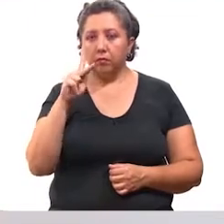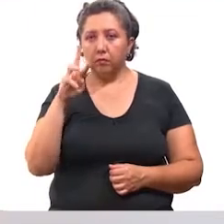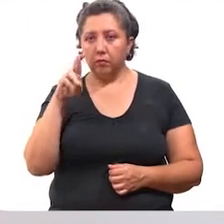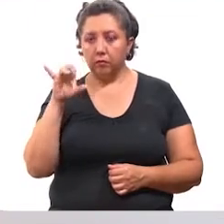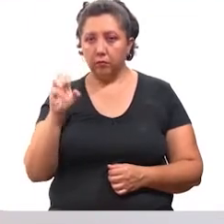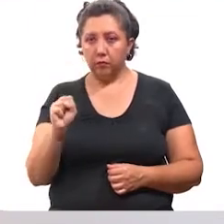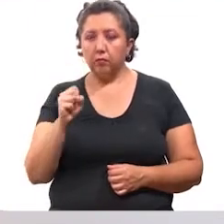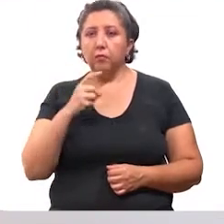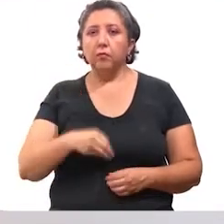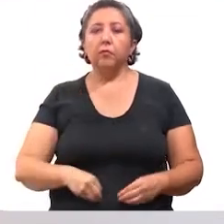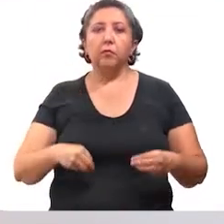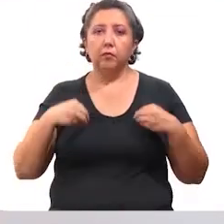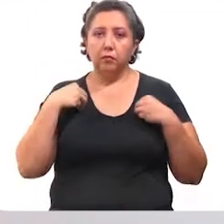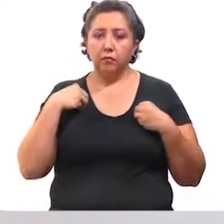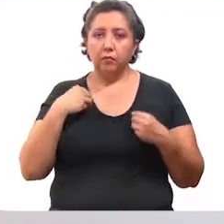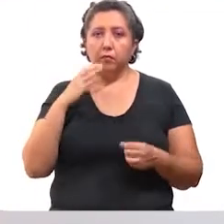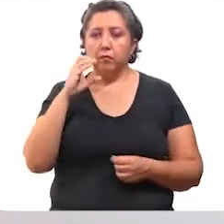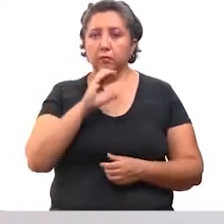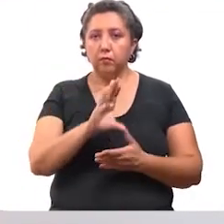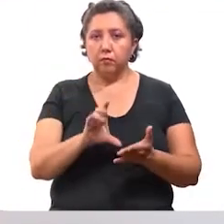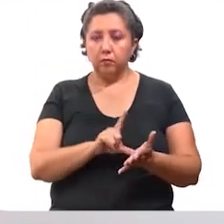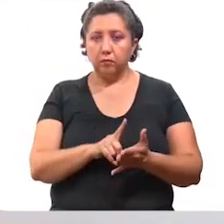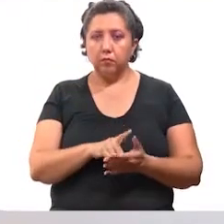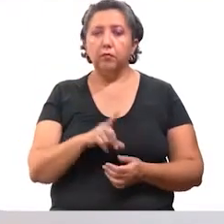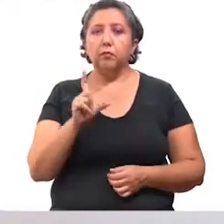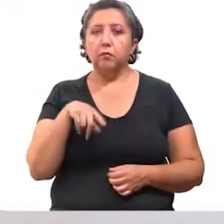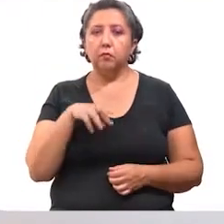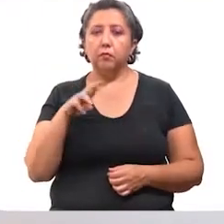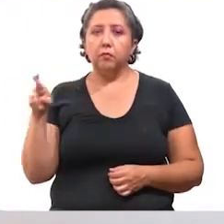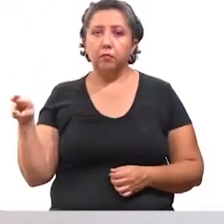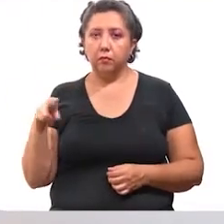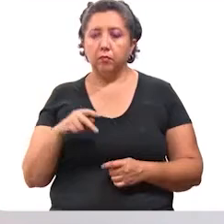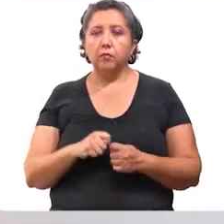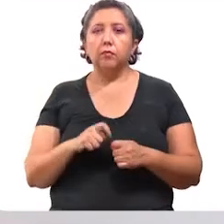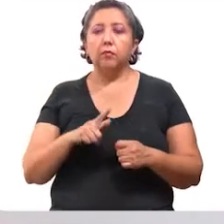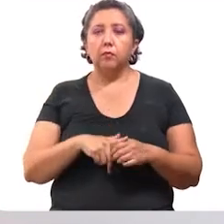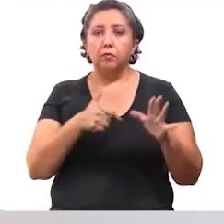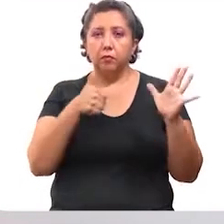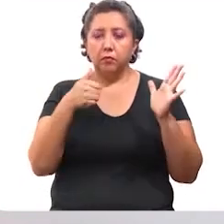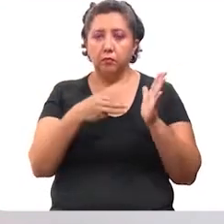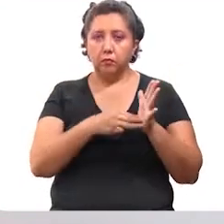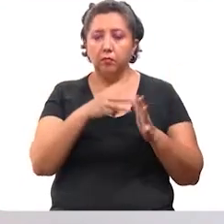inmunosupresión. Residía en Cozumel, Quintana Roo. En total son